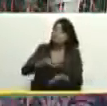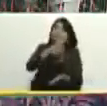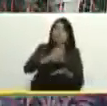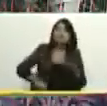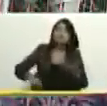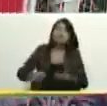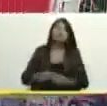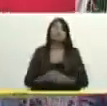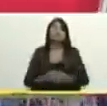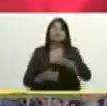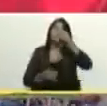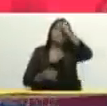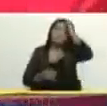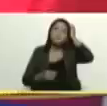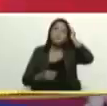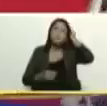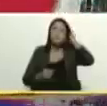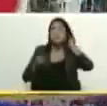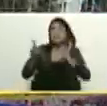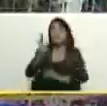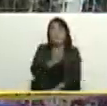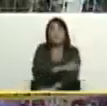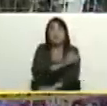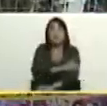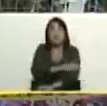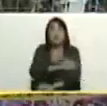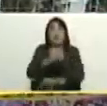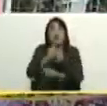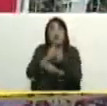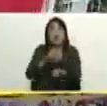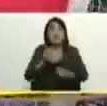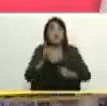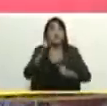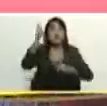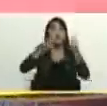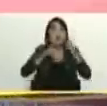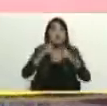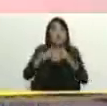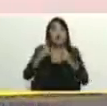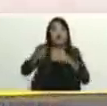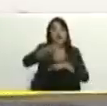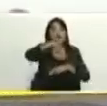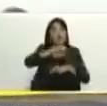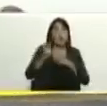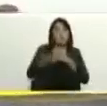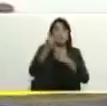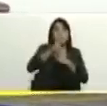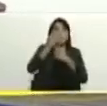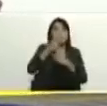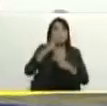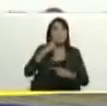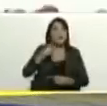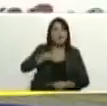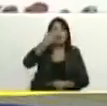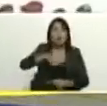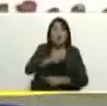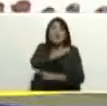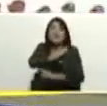Ellos que acusaban a Chávez de dictador y nos acusan de dictadores, porque a mí me acusan también de